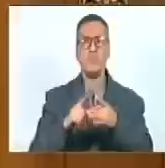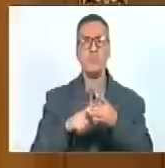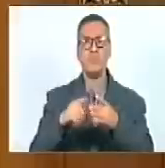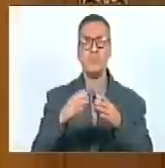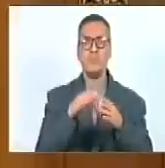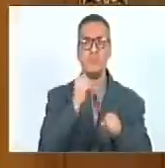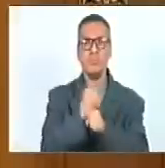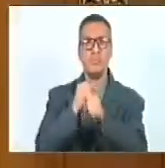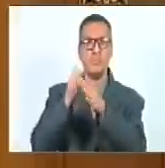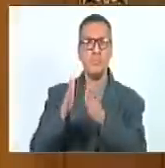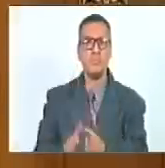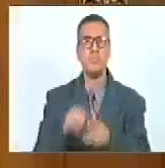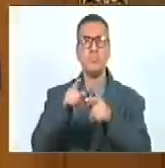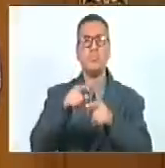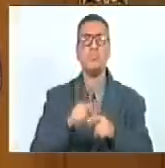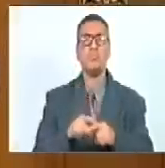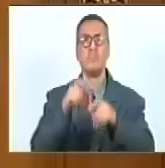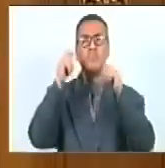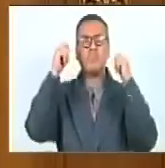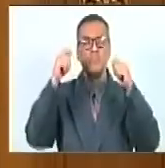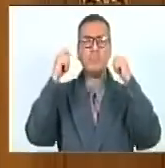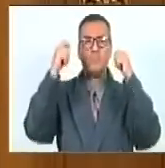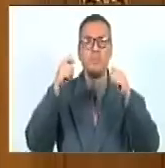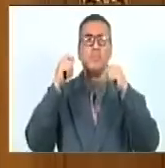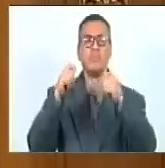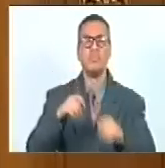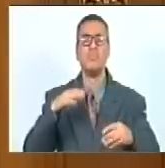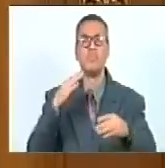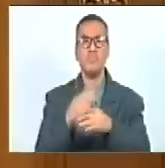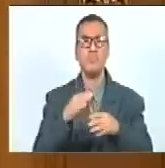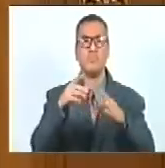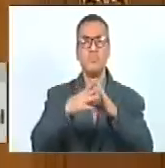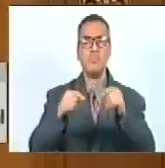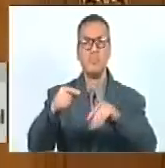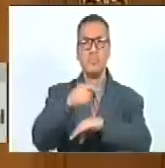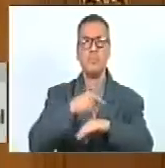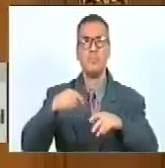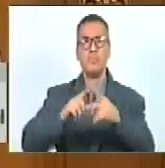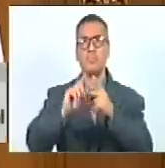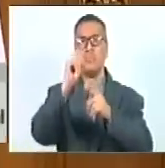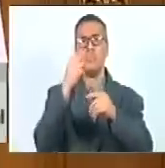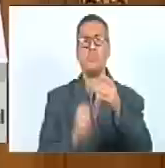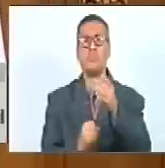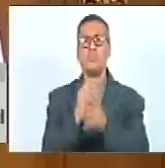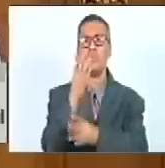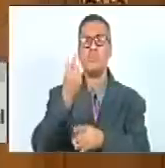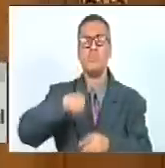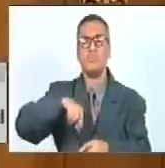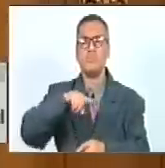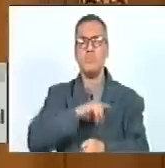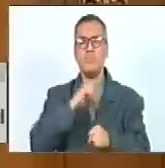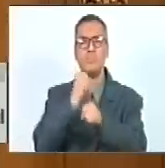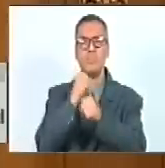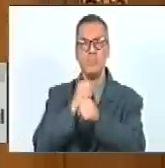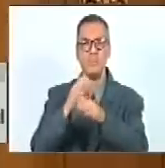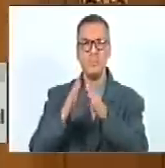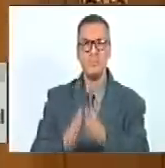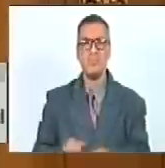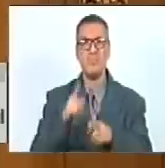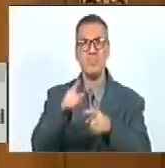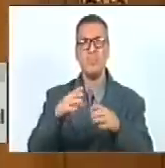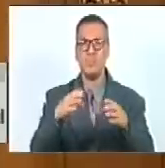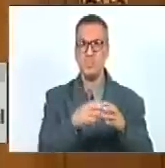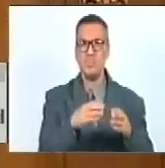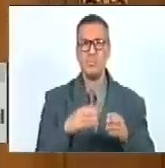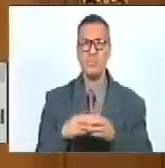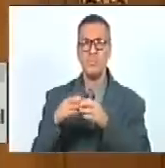clase trabajadora estaba protestando contra su gobierno. El 1 de mayo, nuestra clase de trabajadora estaba